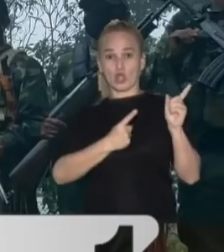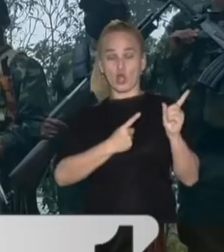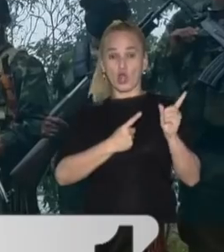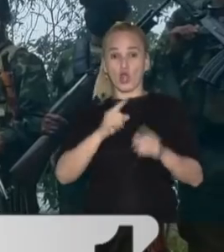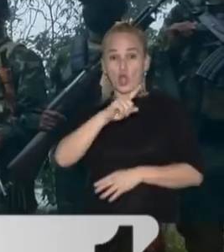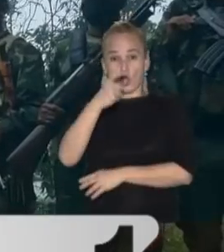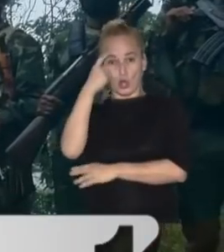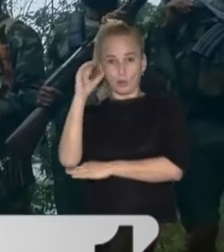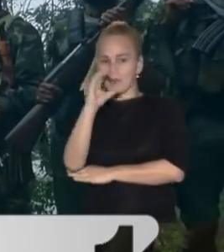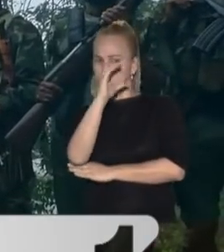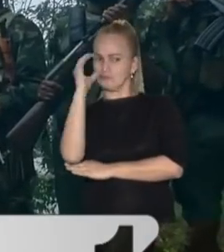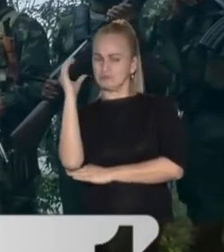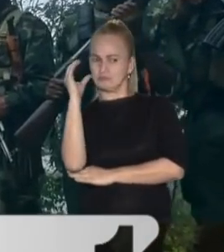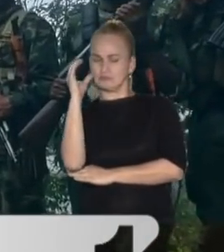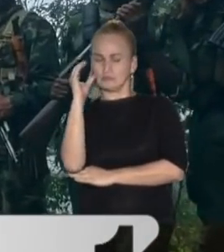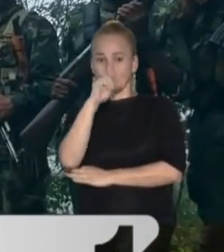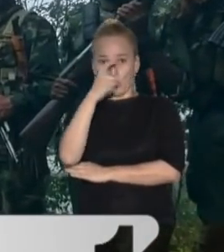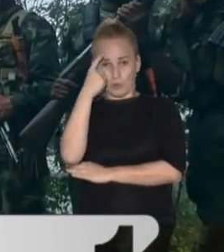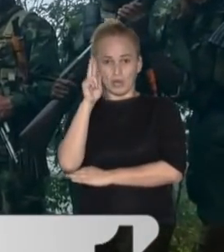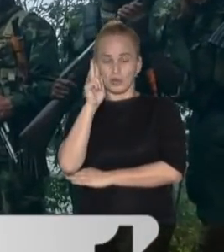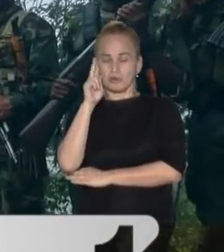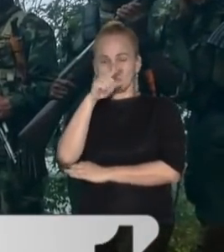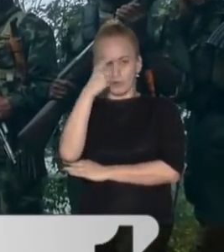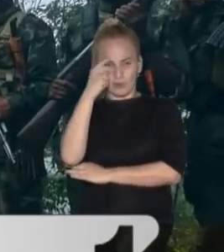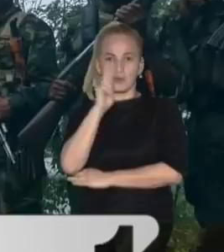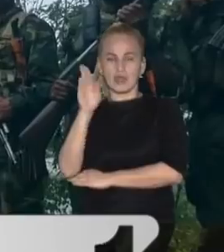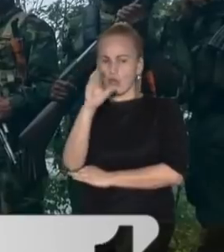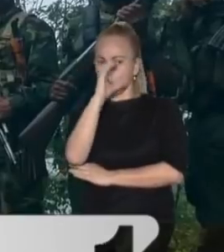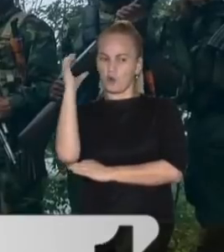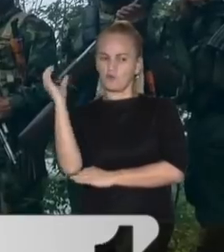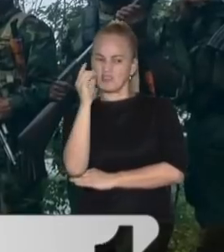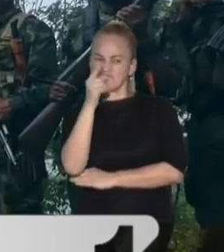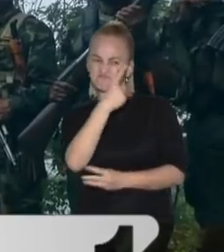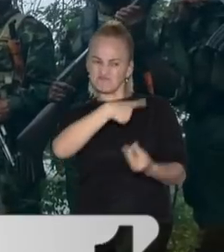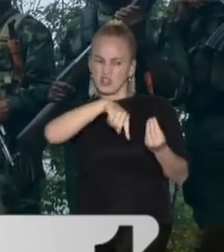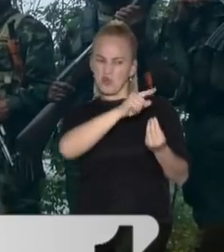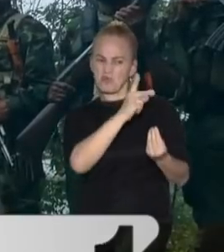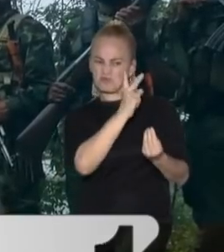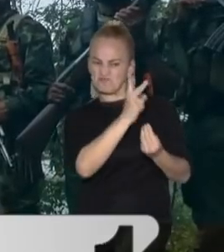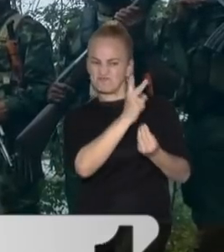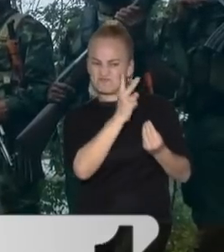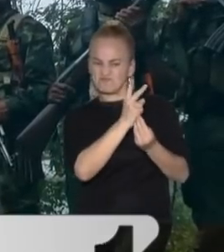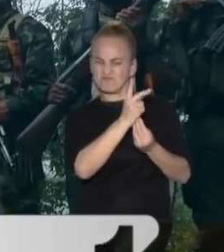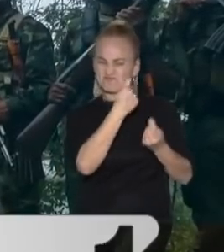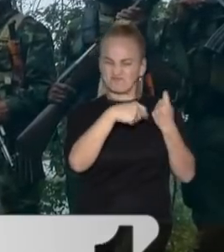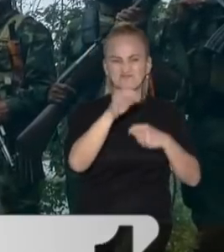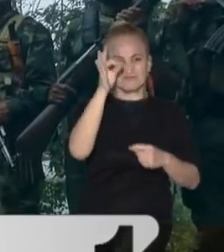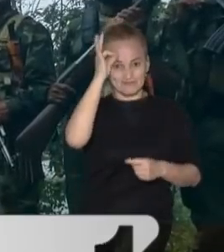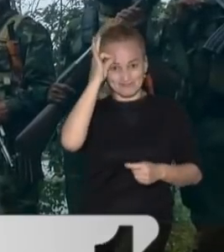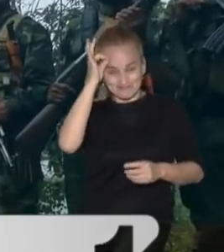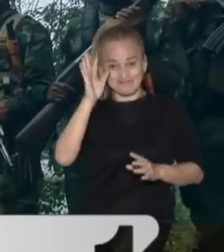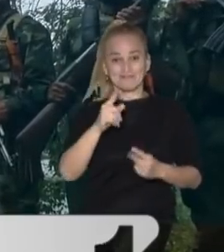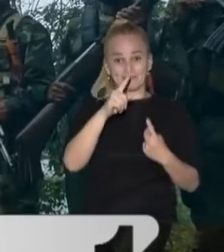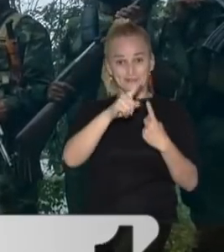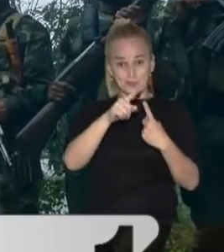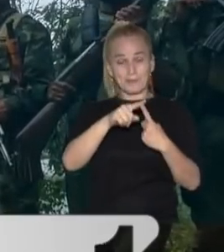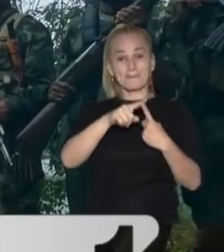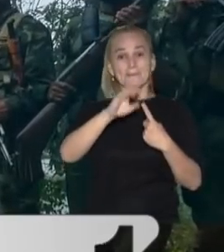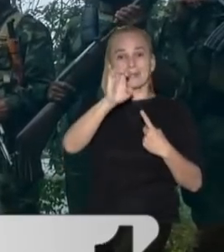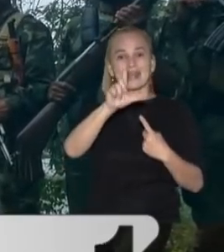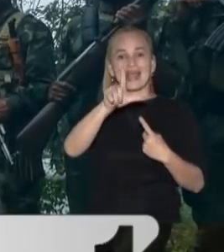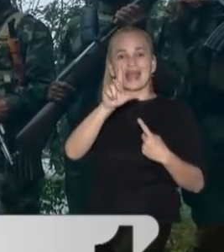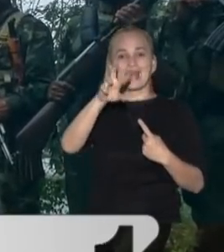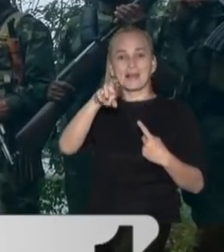Colombia considera como un grupo narcotraficante. Santrich, Iván Márquez, alias El Paisa, fueron, digamos, los